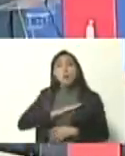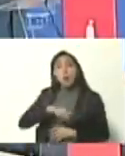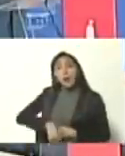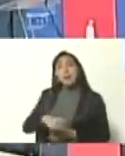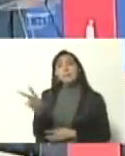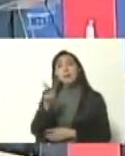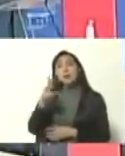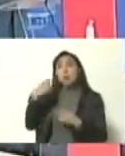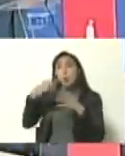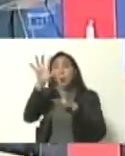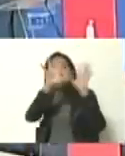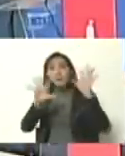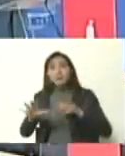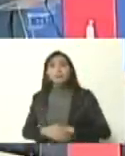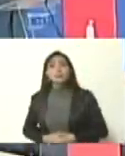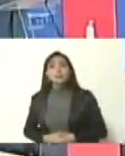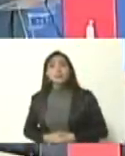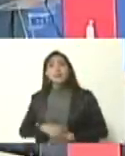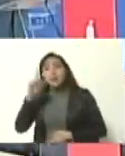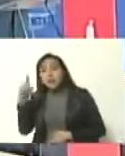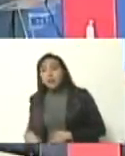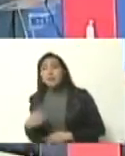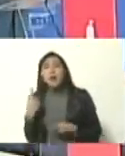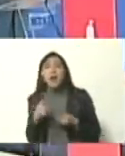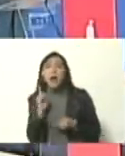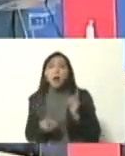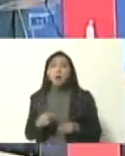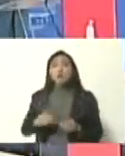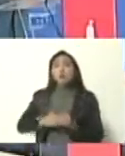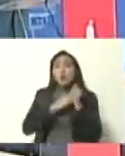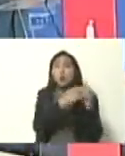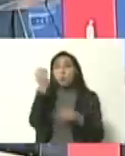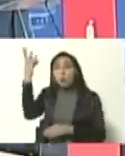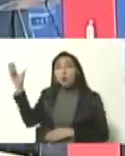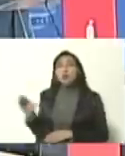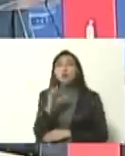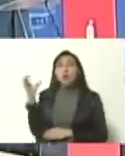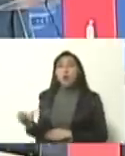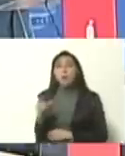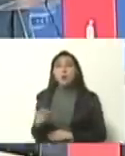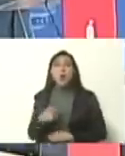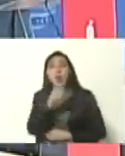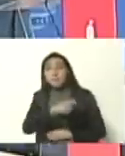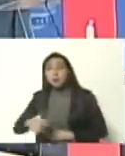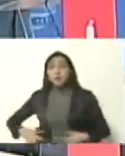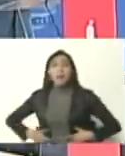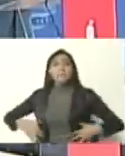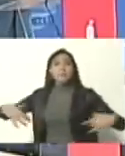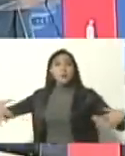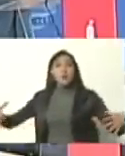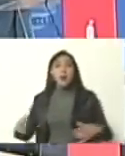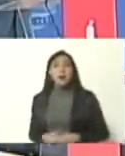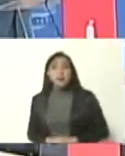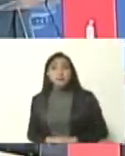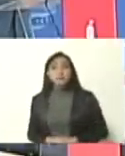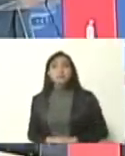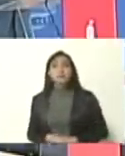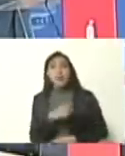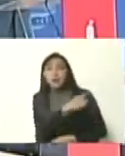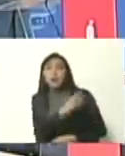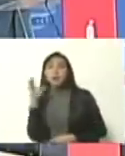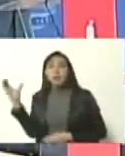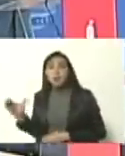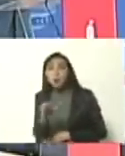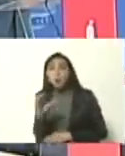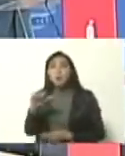directivos del Congreso de Colombia, donde suenan durísimo algunos de los más millonarios de la ciudad de Barranquilla, de